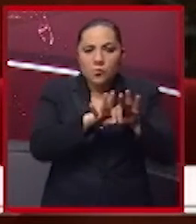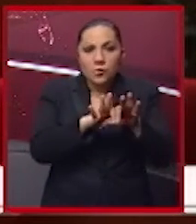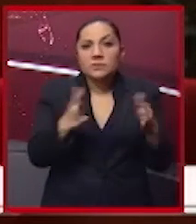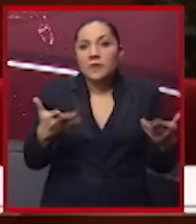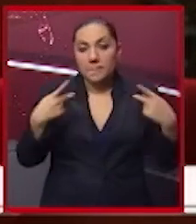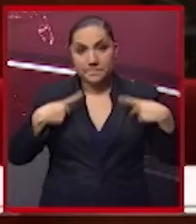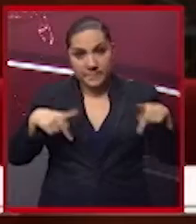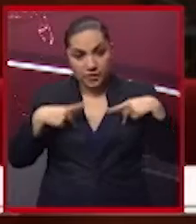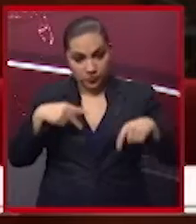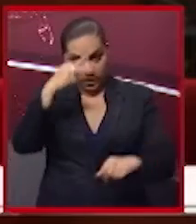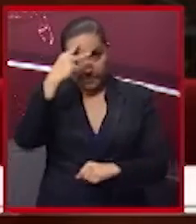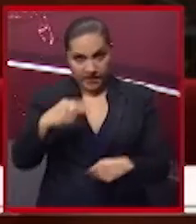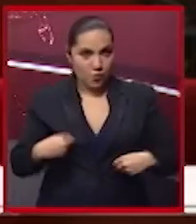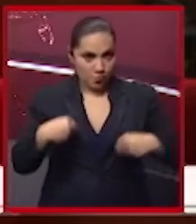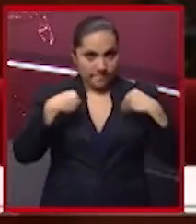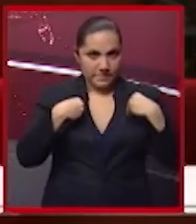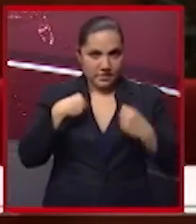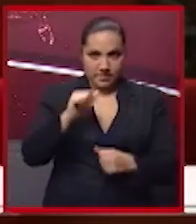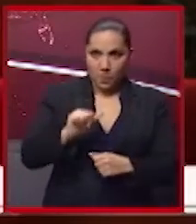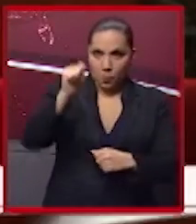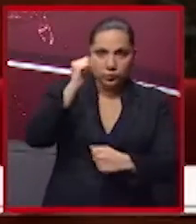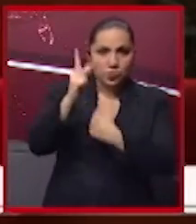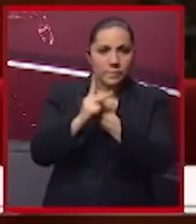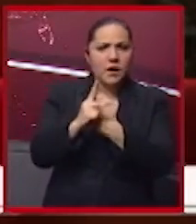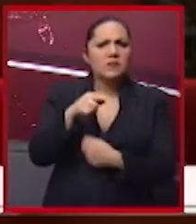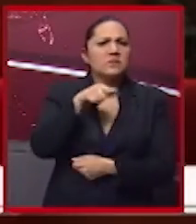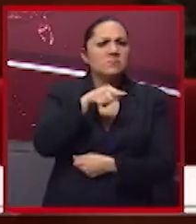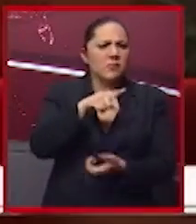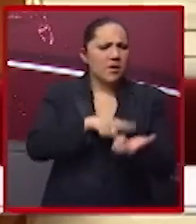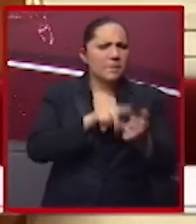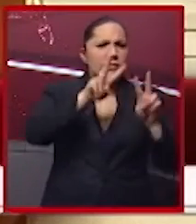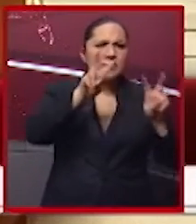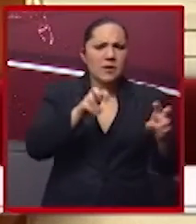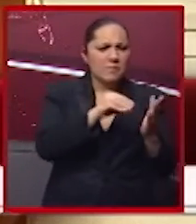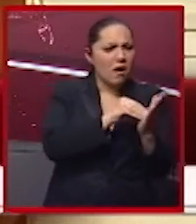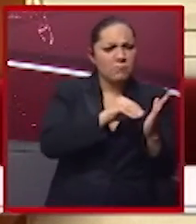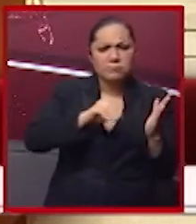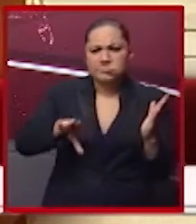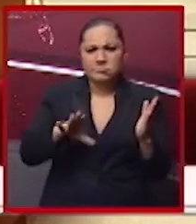Unión Americana, haya quedado fuera. Bueno, finalmente el Grupo